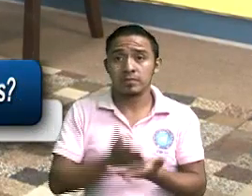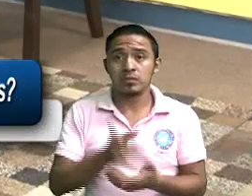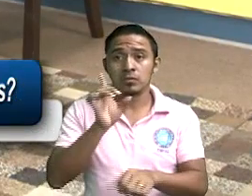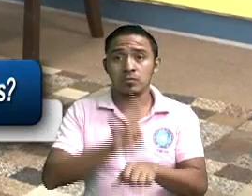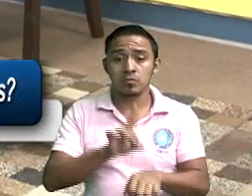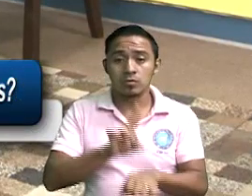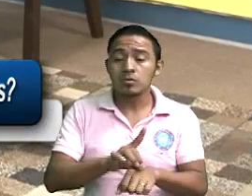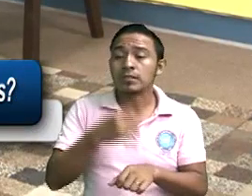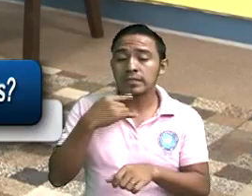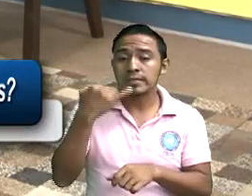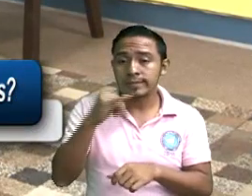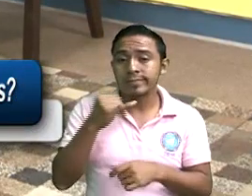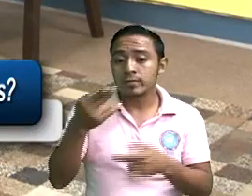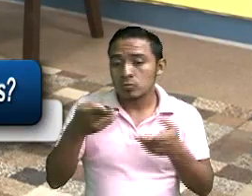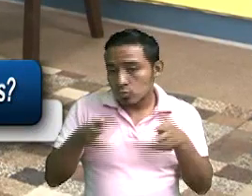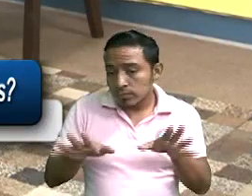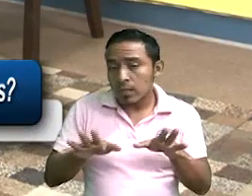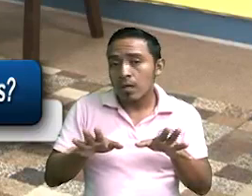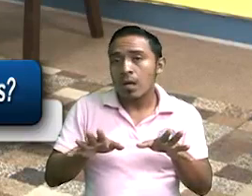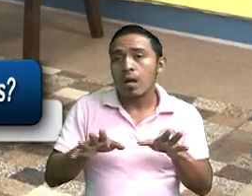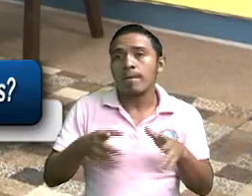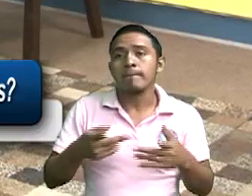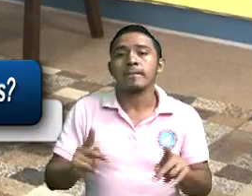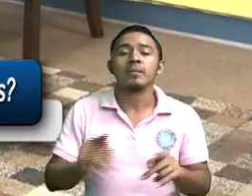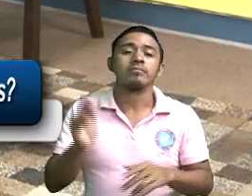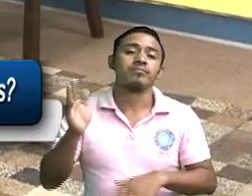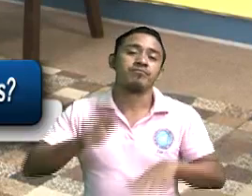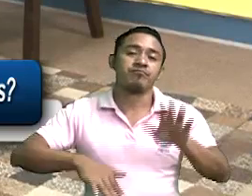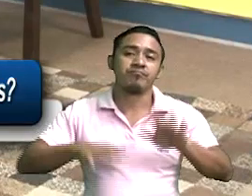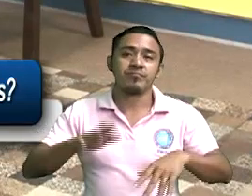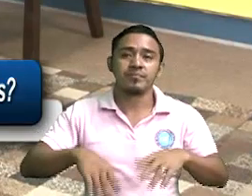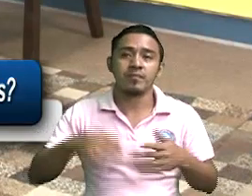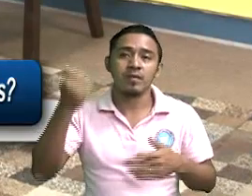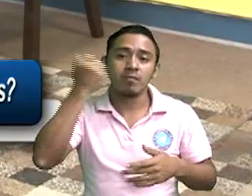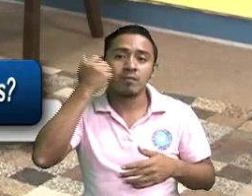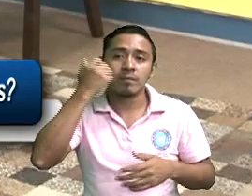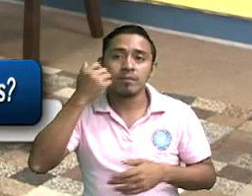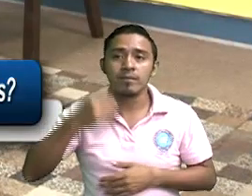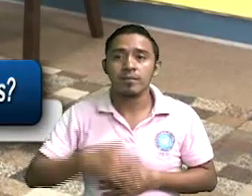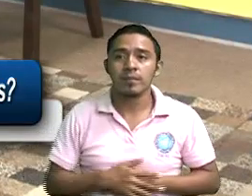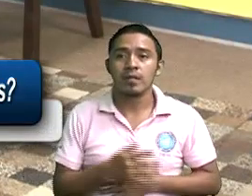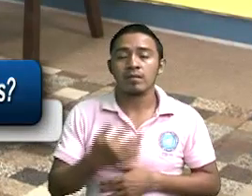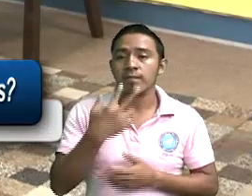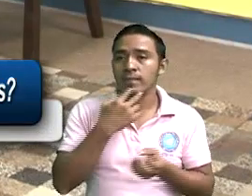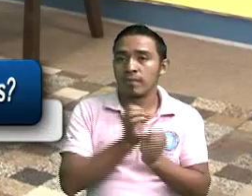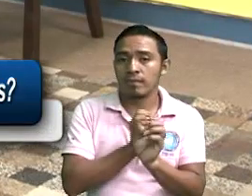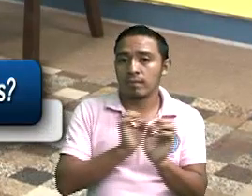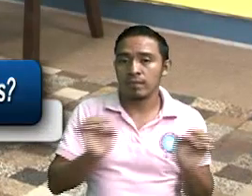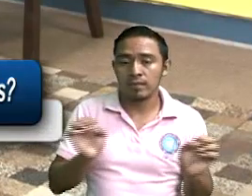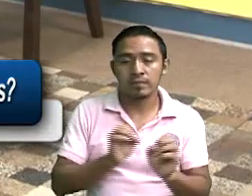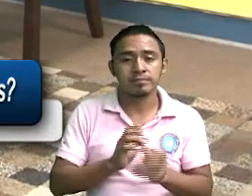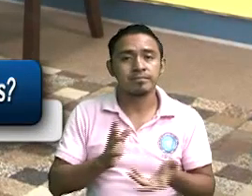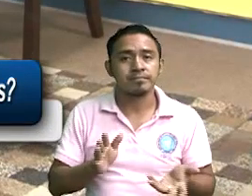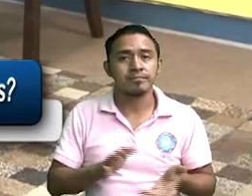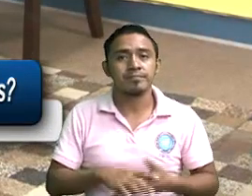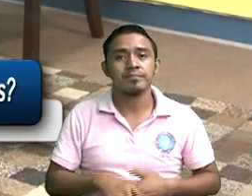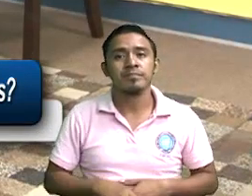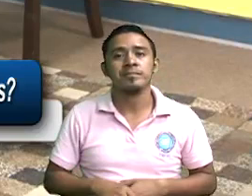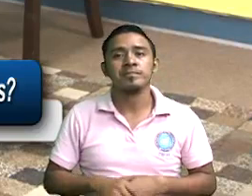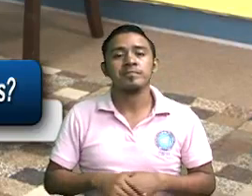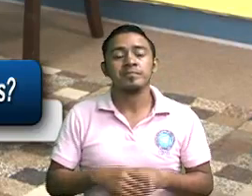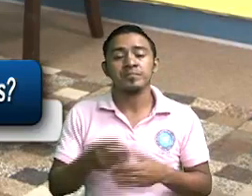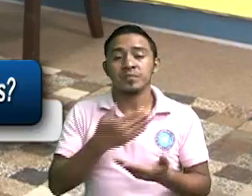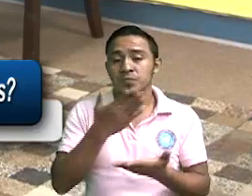es normal. Pero muchas veces son enfermedades que no se diagnostican por esto. Ahora, cuando